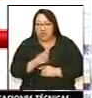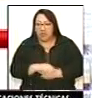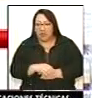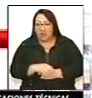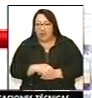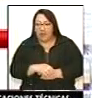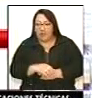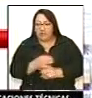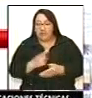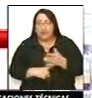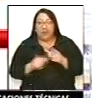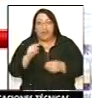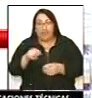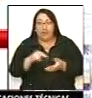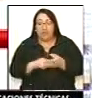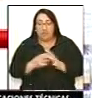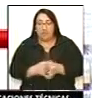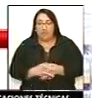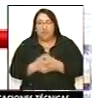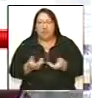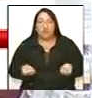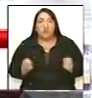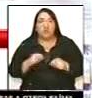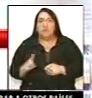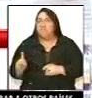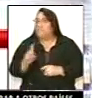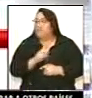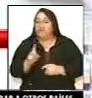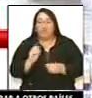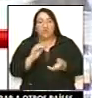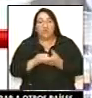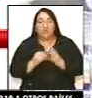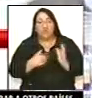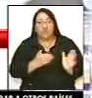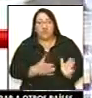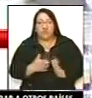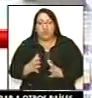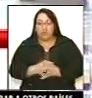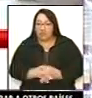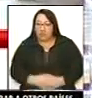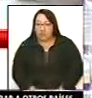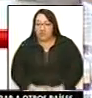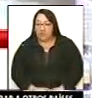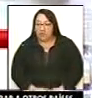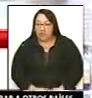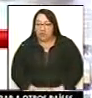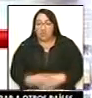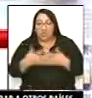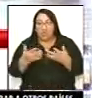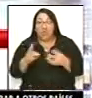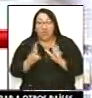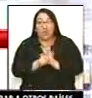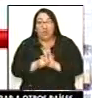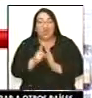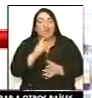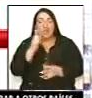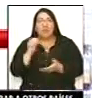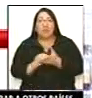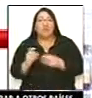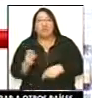enderezada a que esto se postergue. Es más, el planteamiento que estoy haciendo de que se dé dos leyes apunta a que sea más